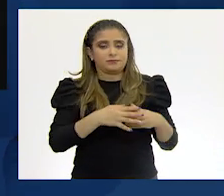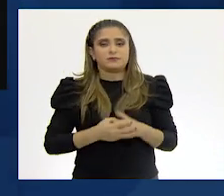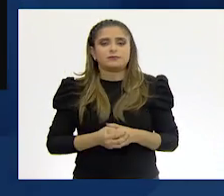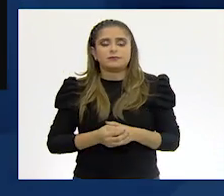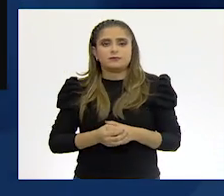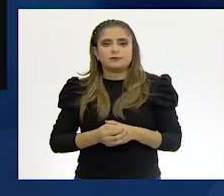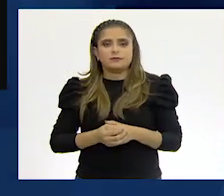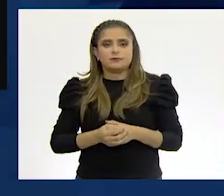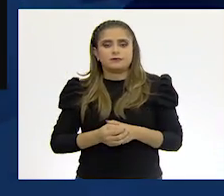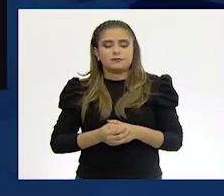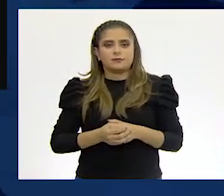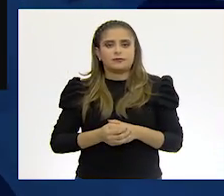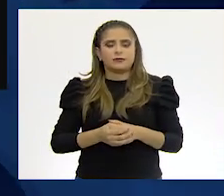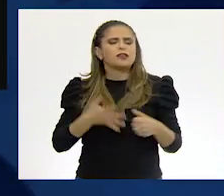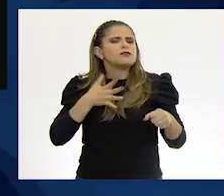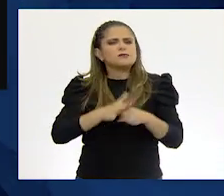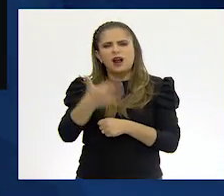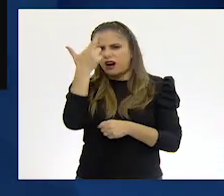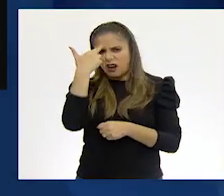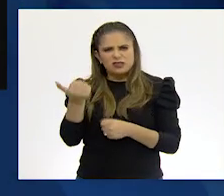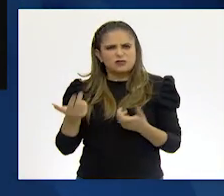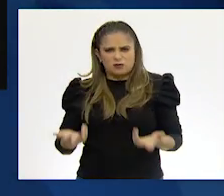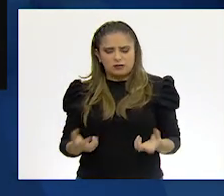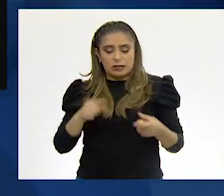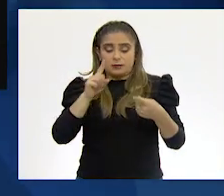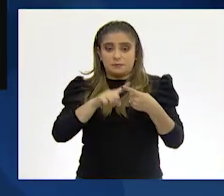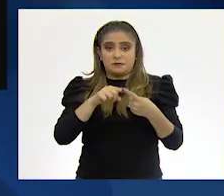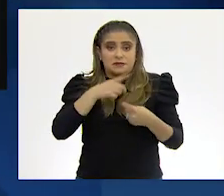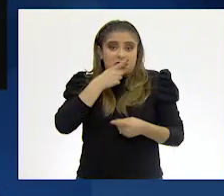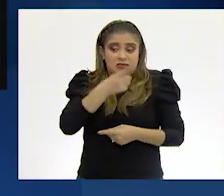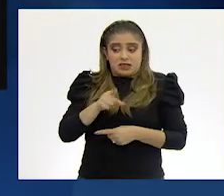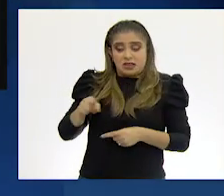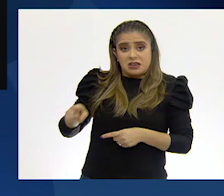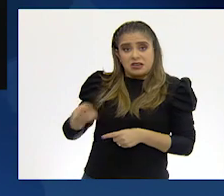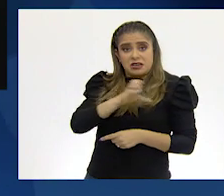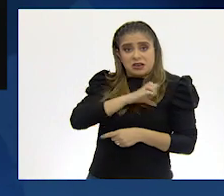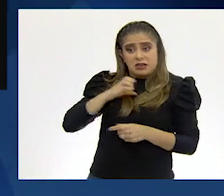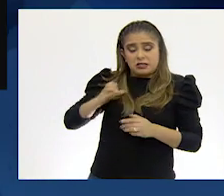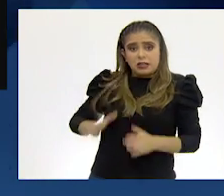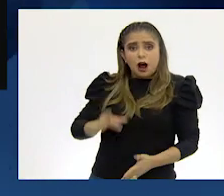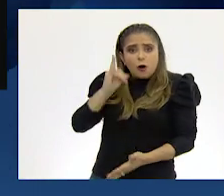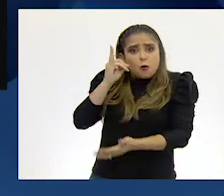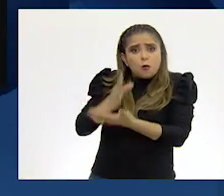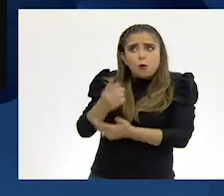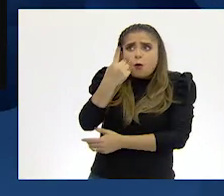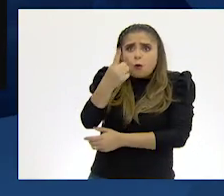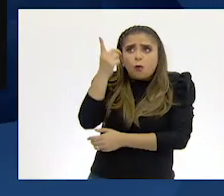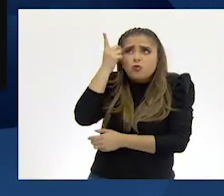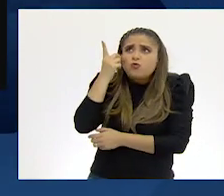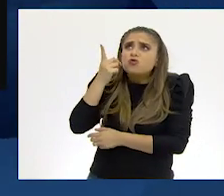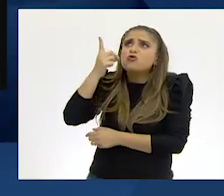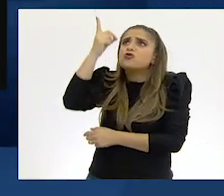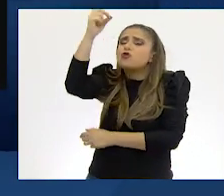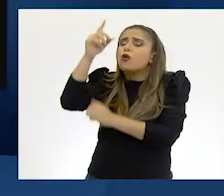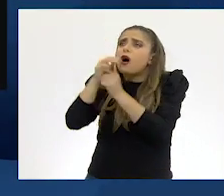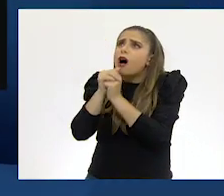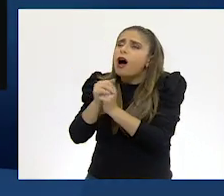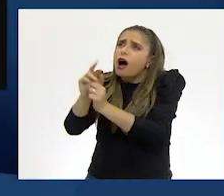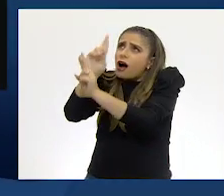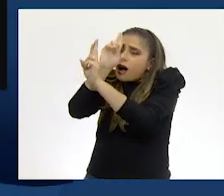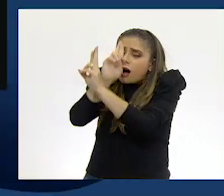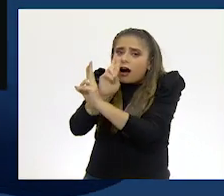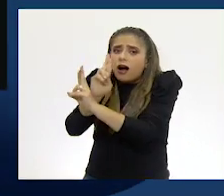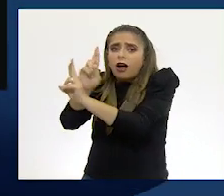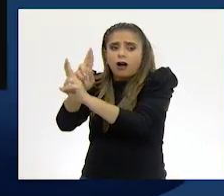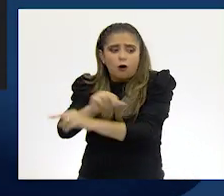Entre estas razones se encontraban el que los cristianos adoraran a un solo Dios y que por lo tanto rechazaran a